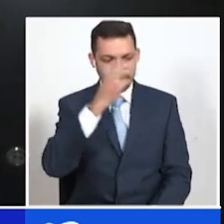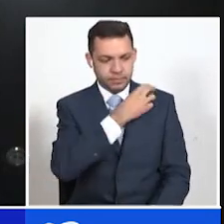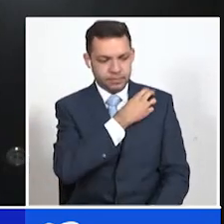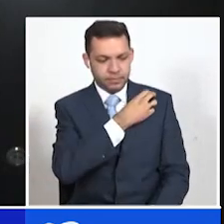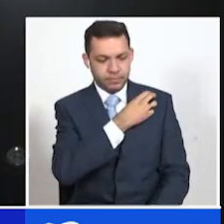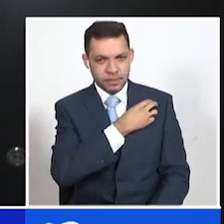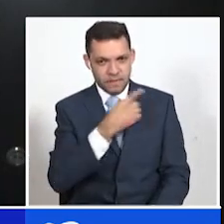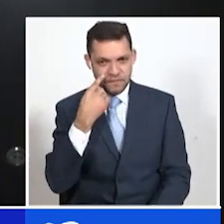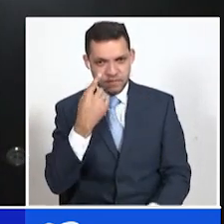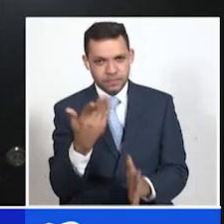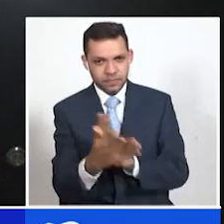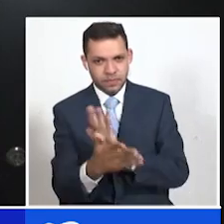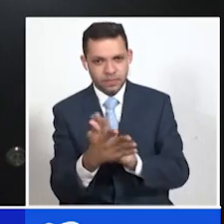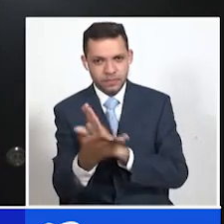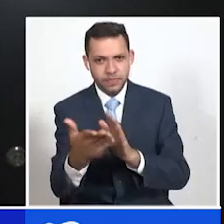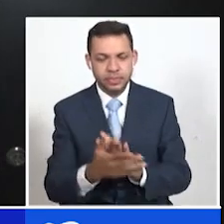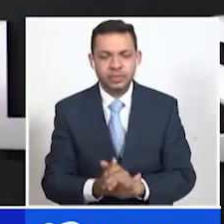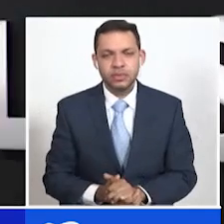Eiber Alonso.